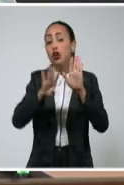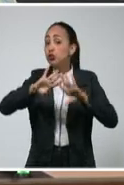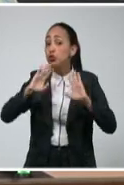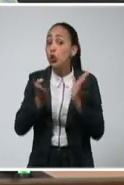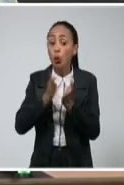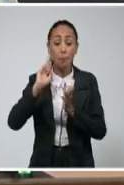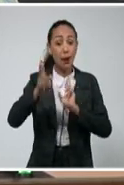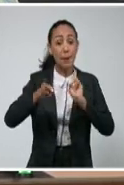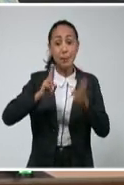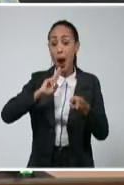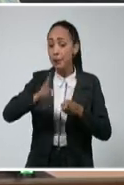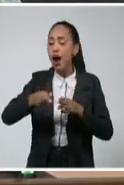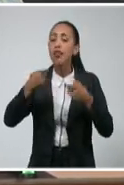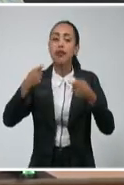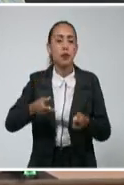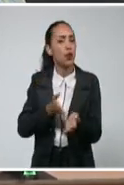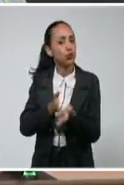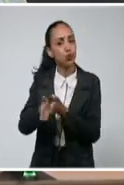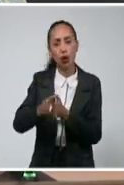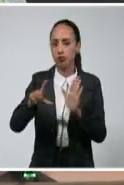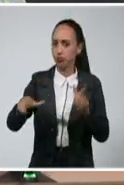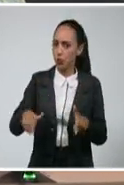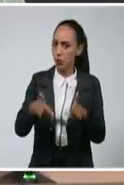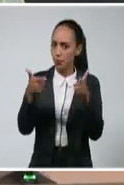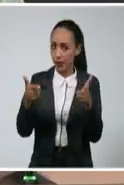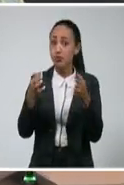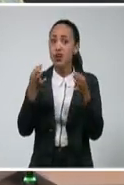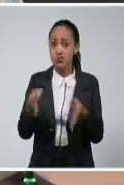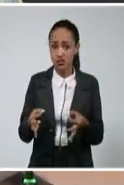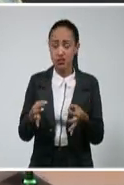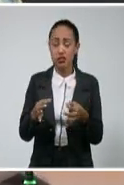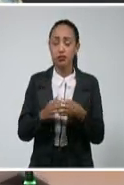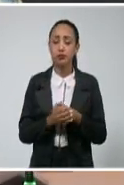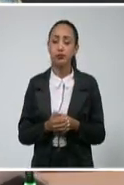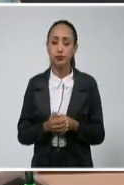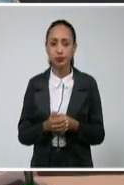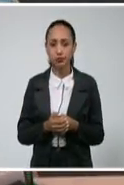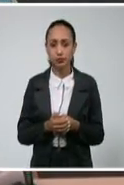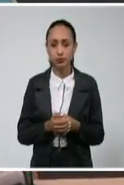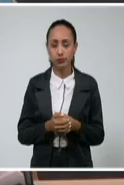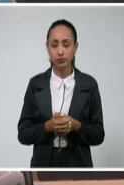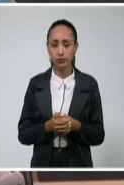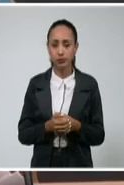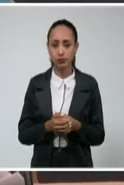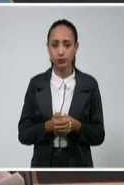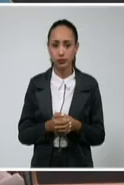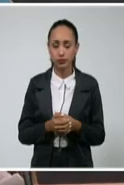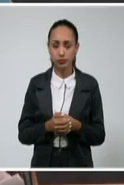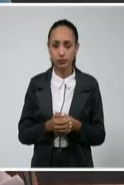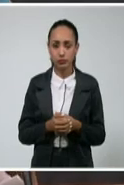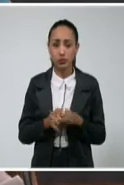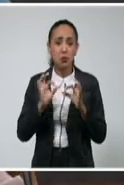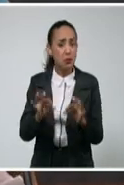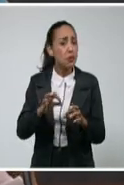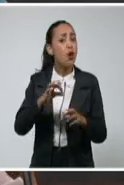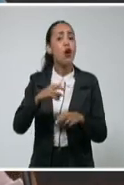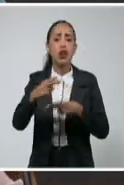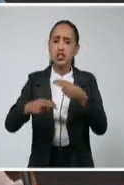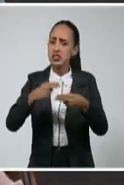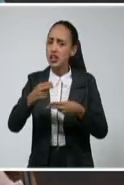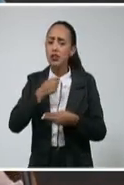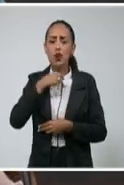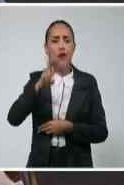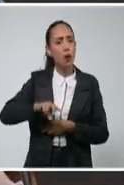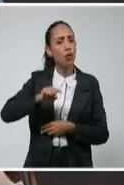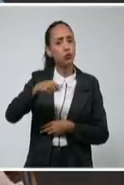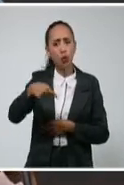en el plan aprobado en este grupo gubernamental y que se ha estado evaluando